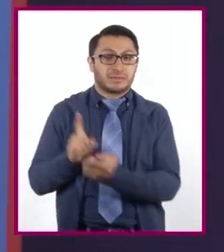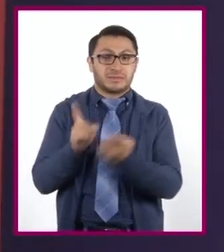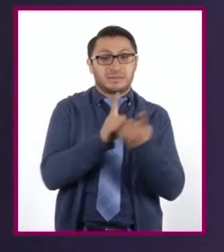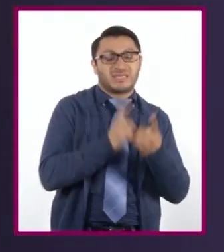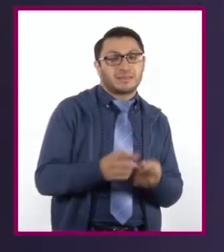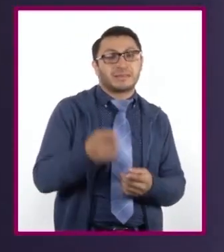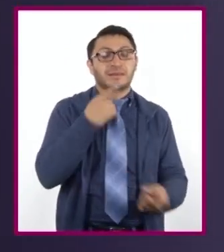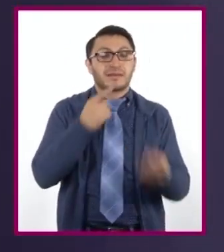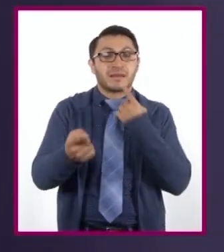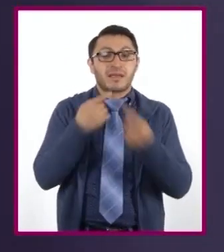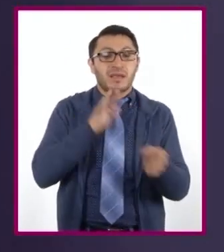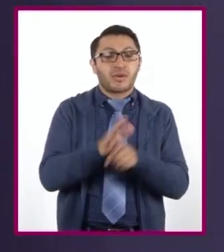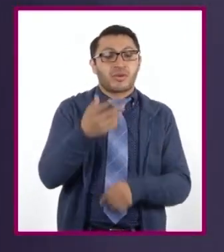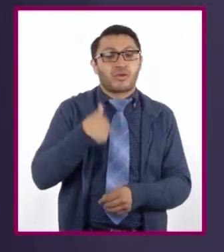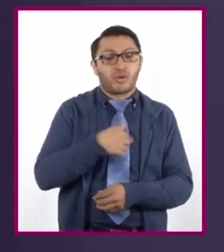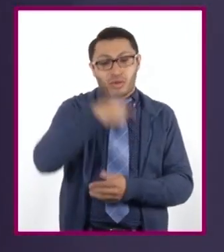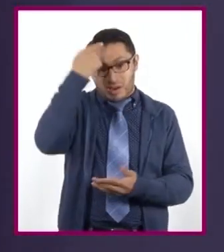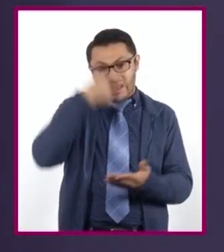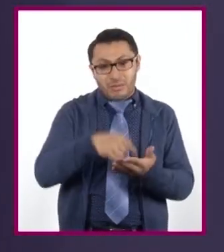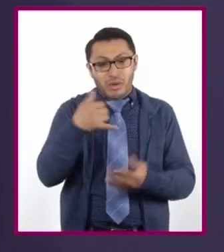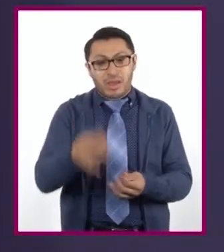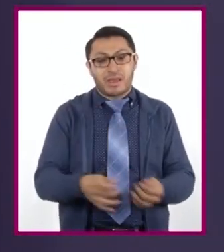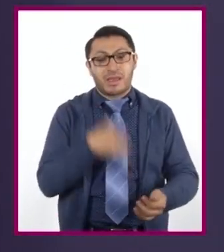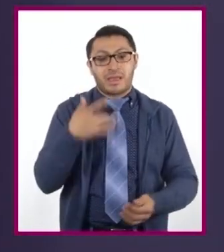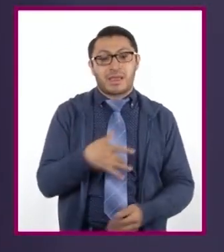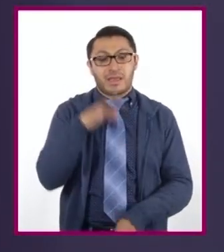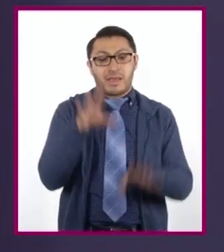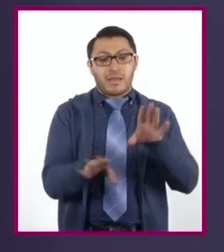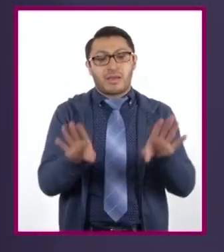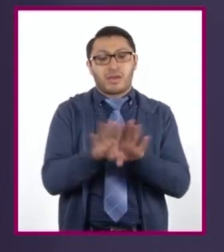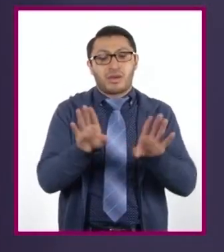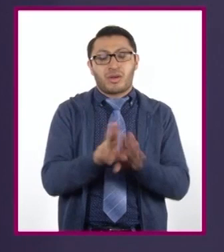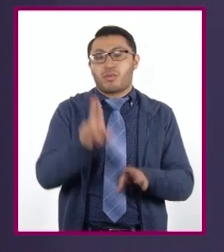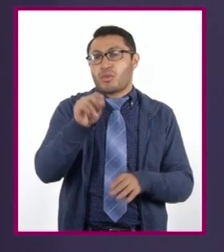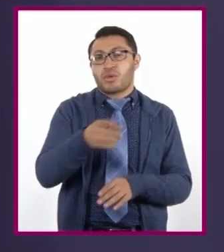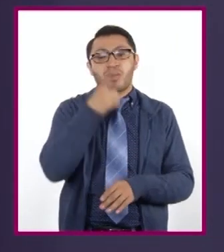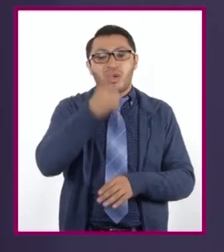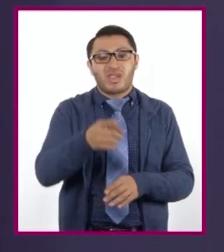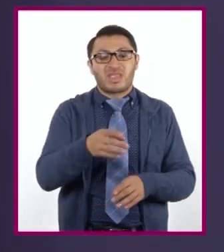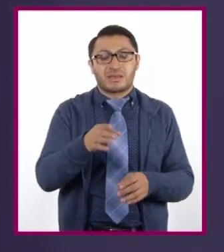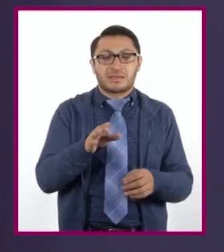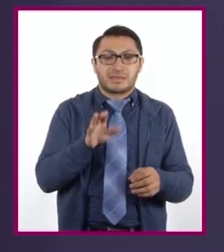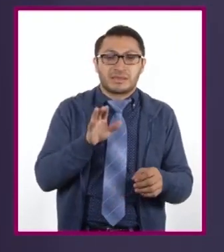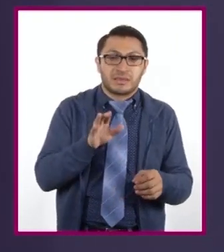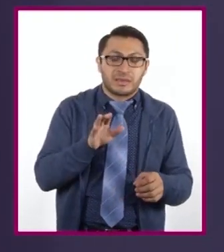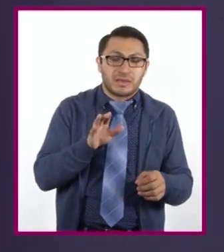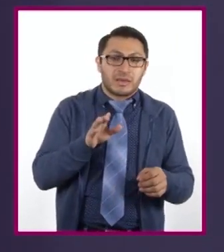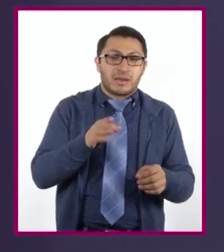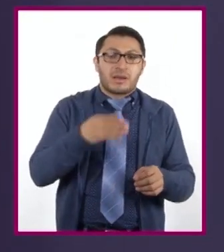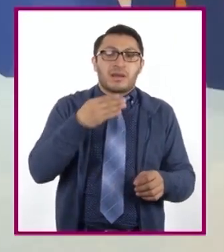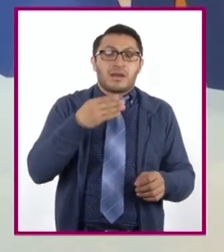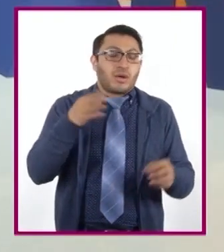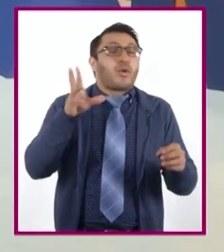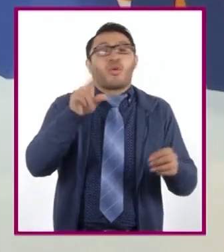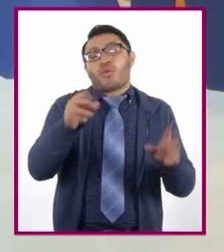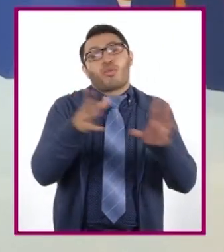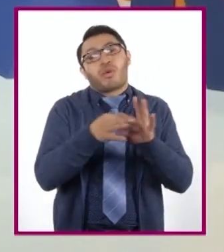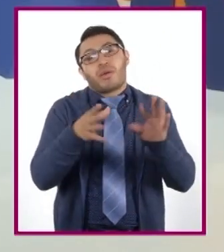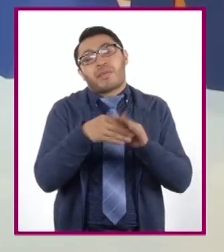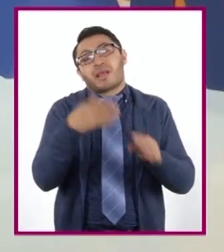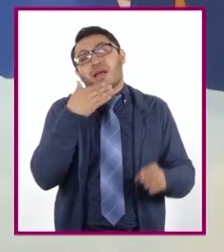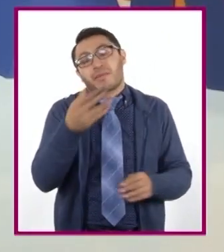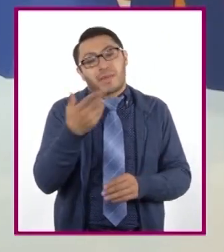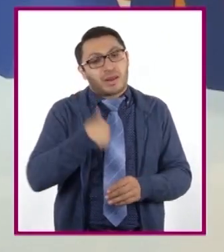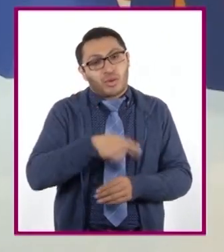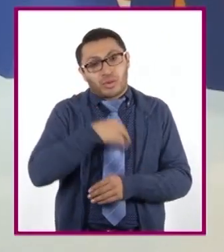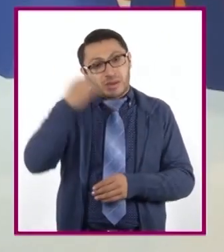Comentamos lo que creemos y sentimos, muchas veces sin necesidad de justificar o respaldar formalmente nuestros comentarios. Sin